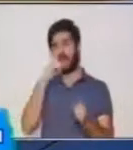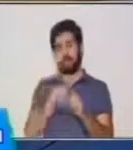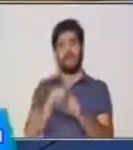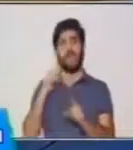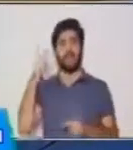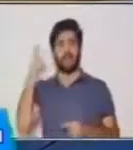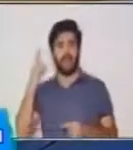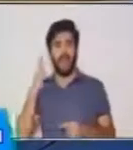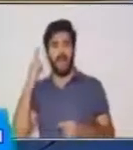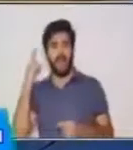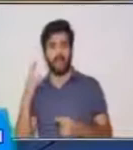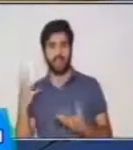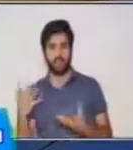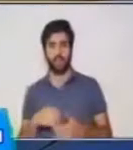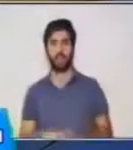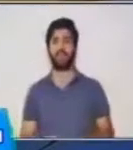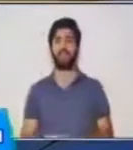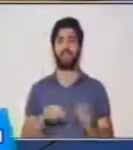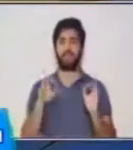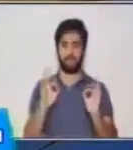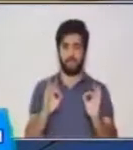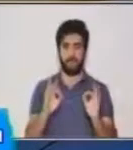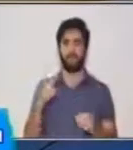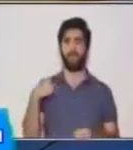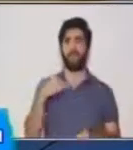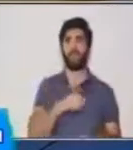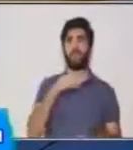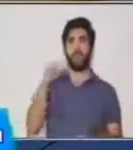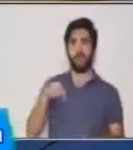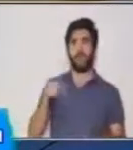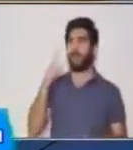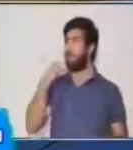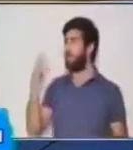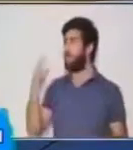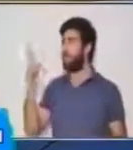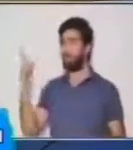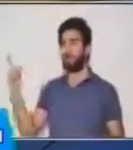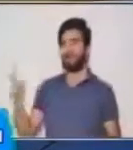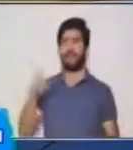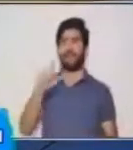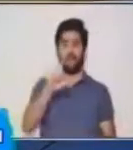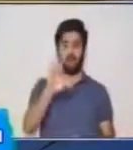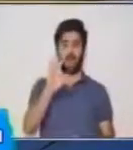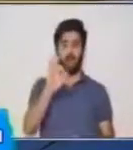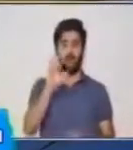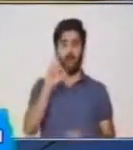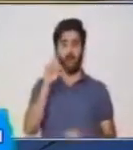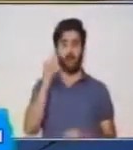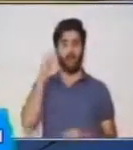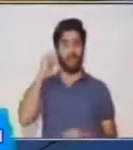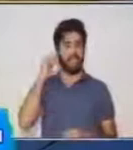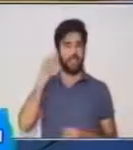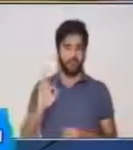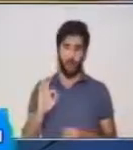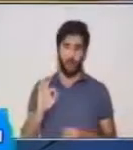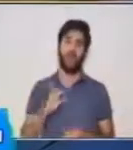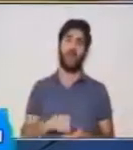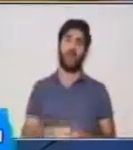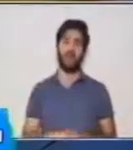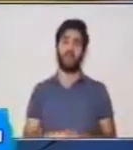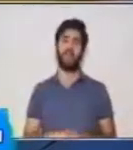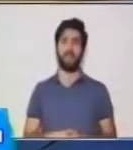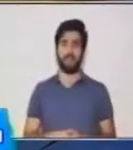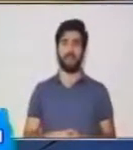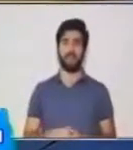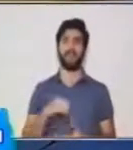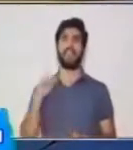radio. Ahora busquemos. El código es la lengua o el idioma que estamos utilizando. Recuerda que en